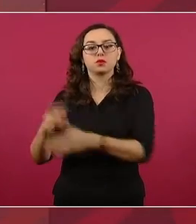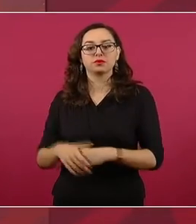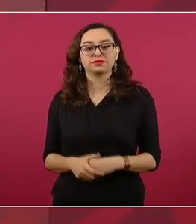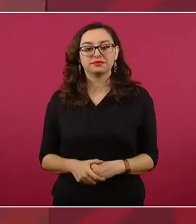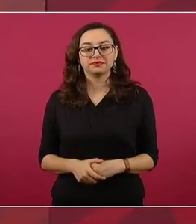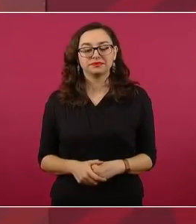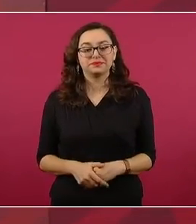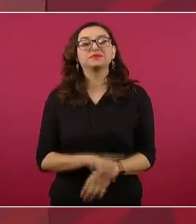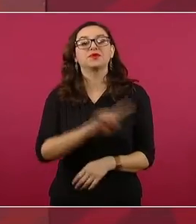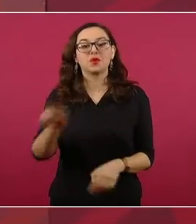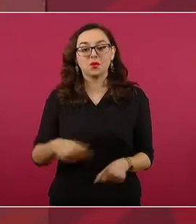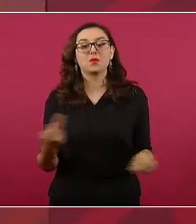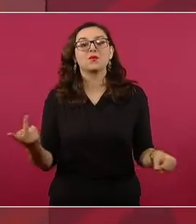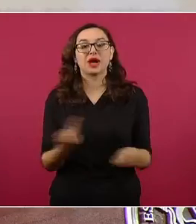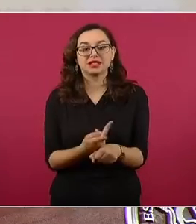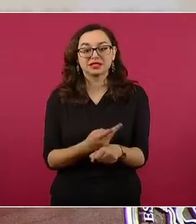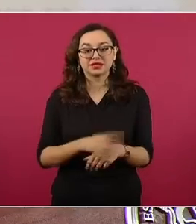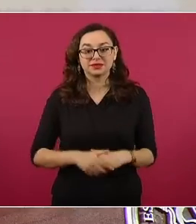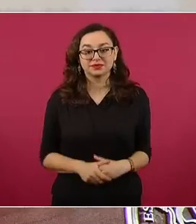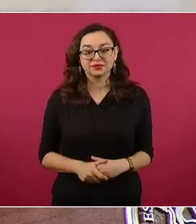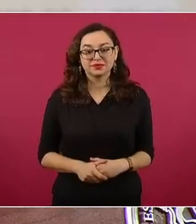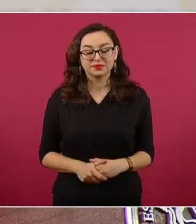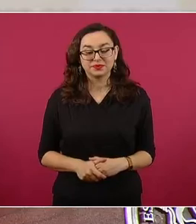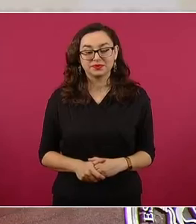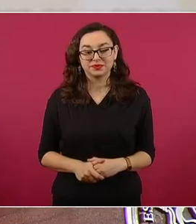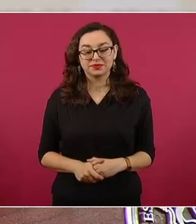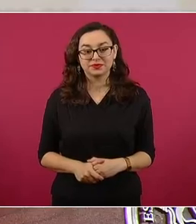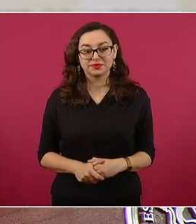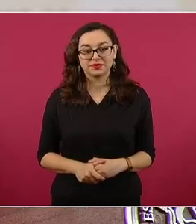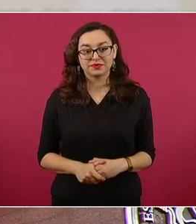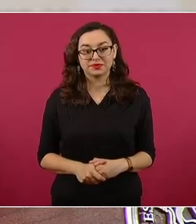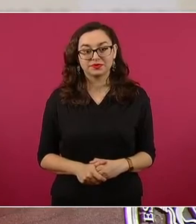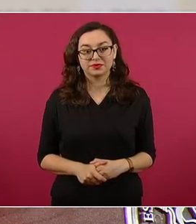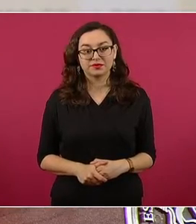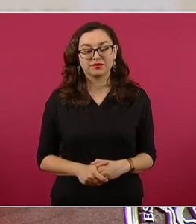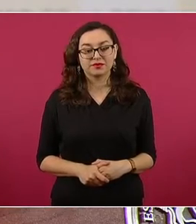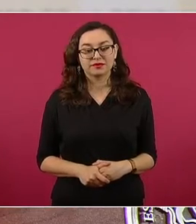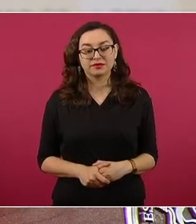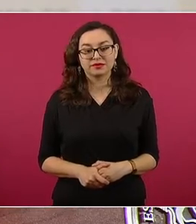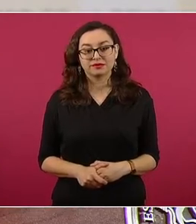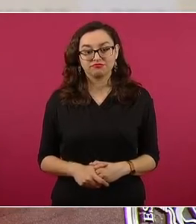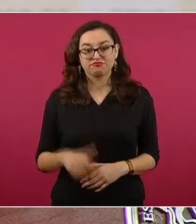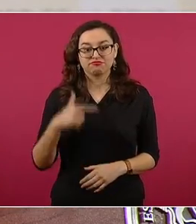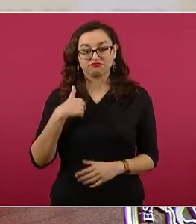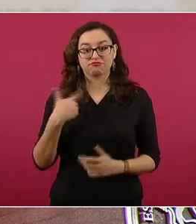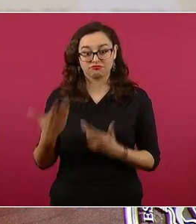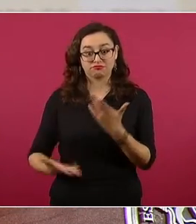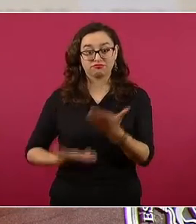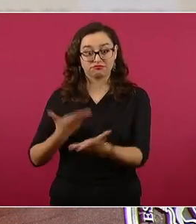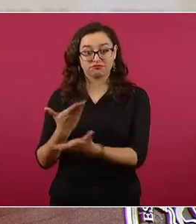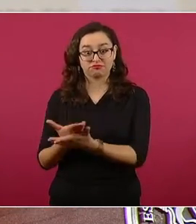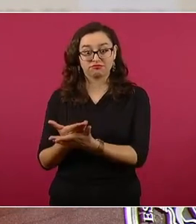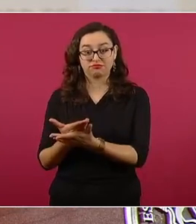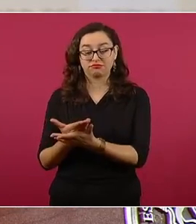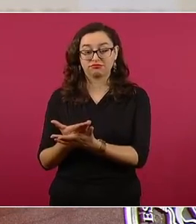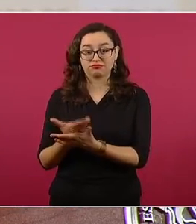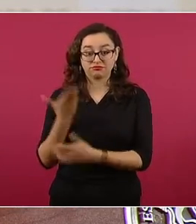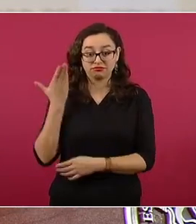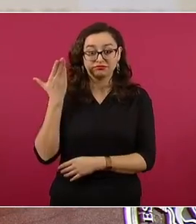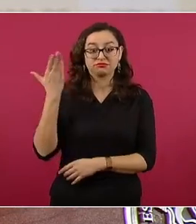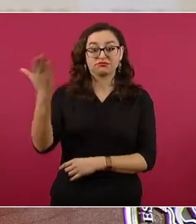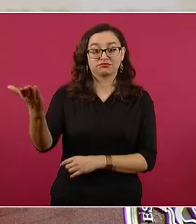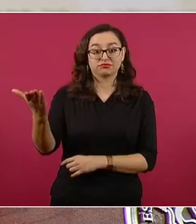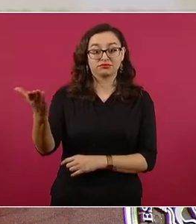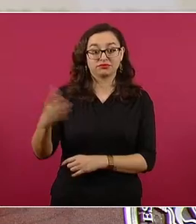Pues, ¿qué creen? Que este candidato que propuse ya en